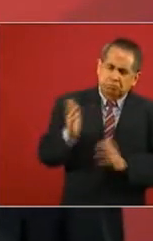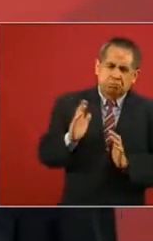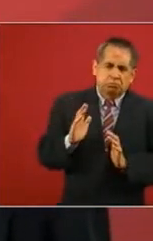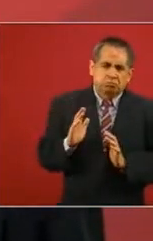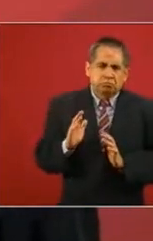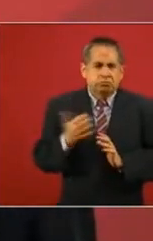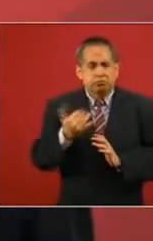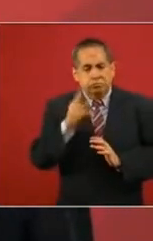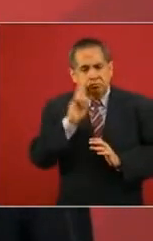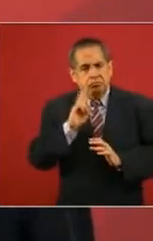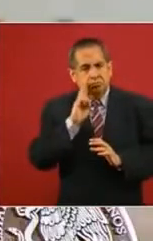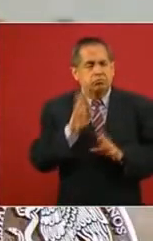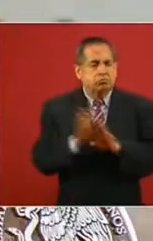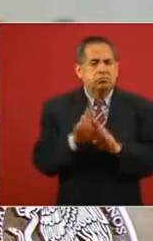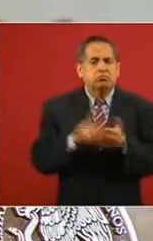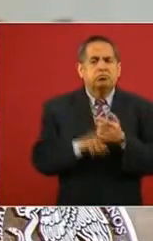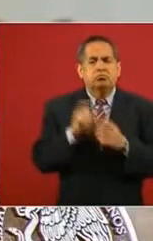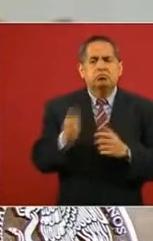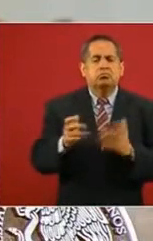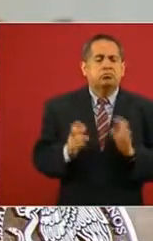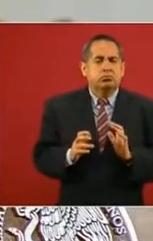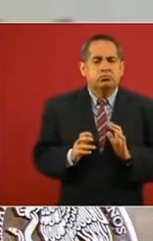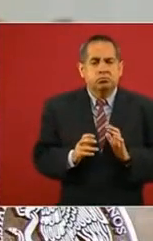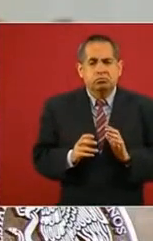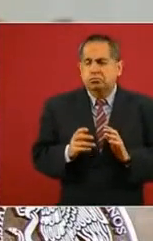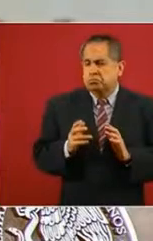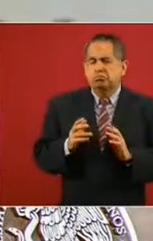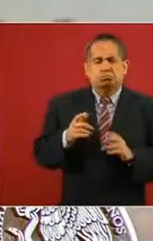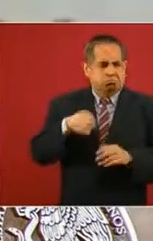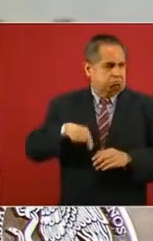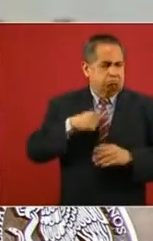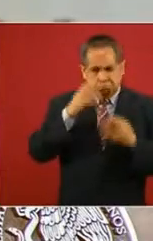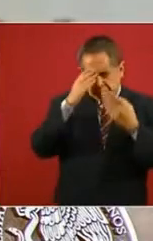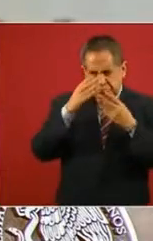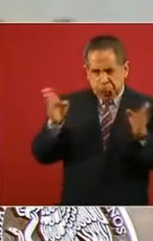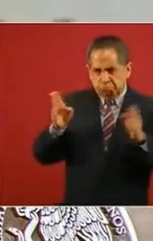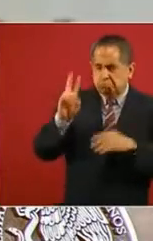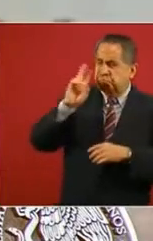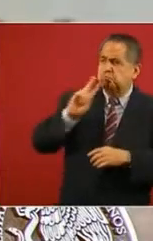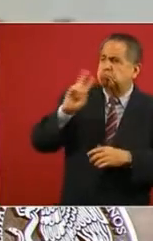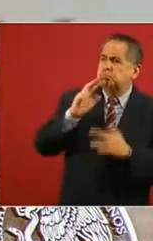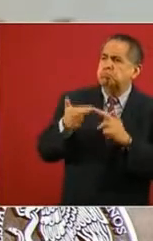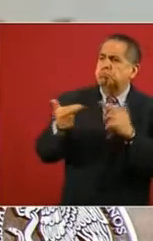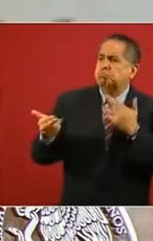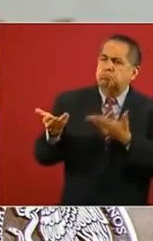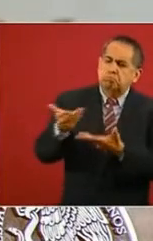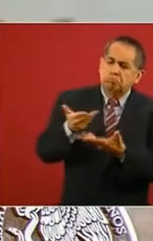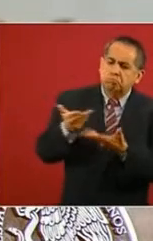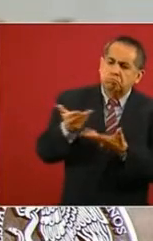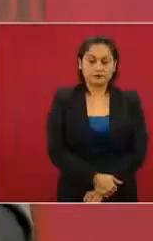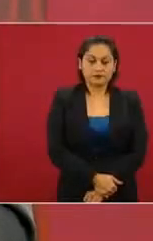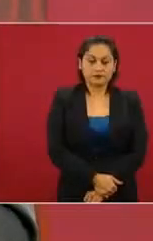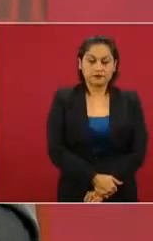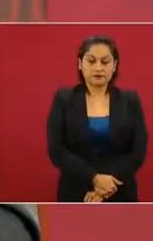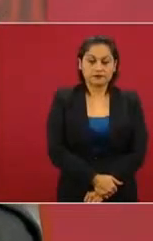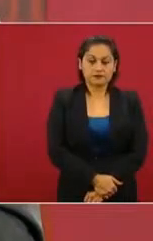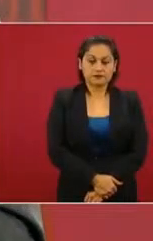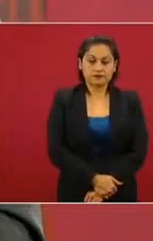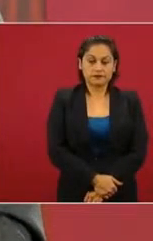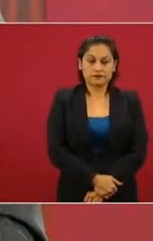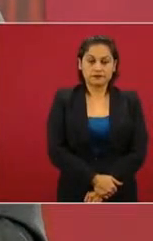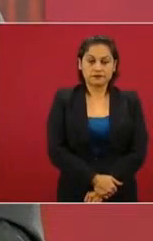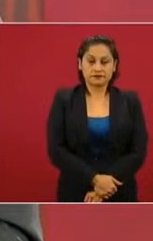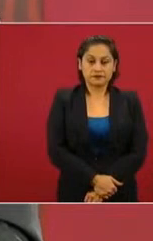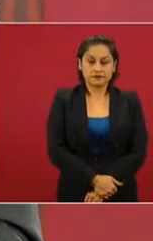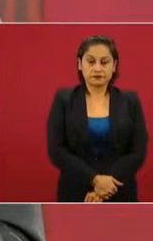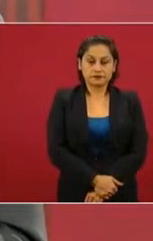esto es lo mejor para México, a diferencia de el pasado y a diferencia de este gobierno de López Obrador. No creo